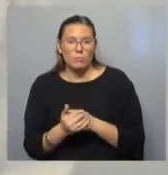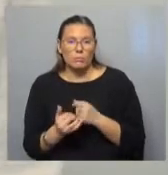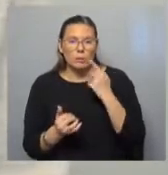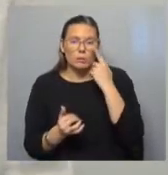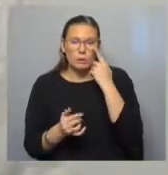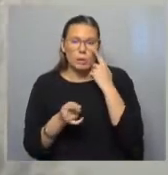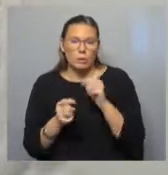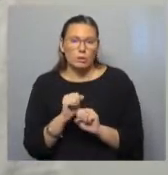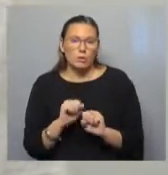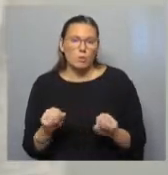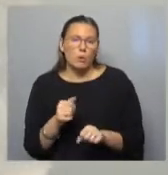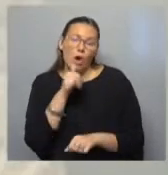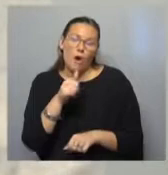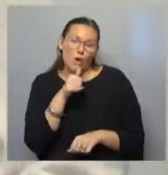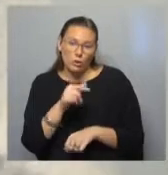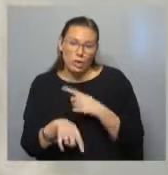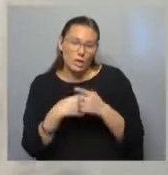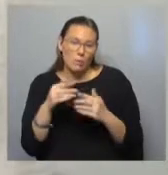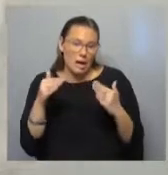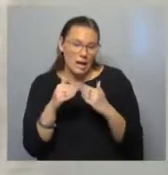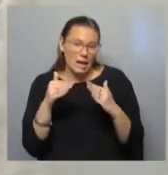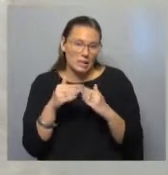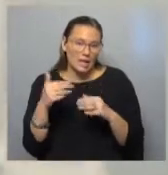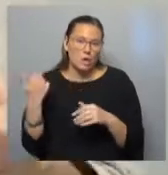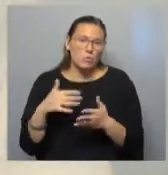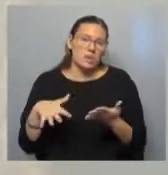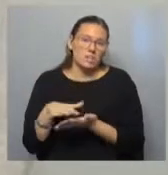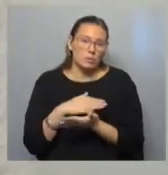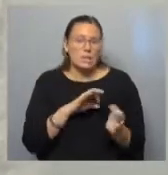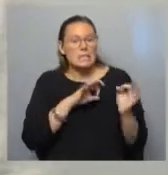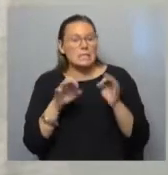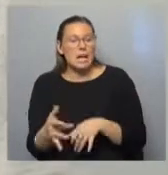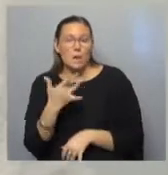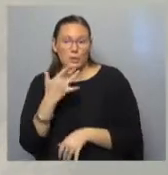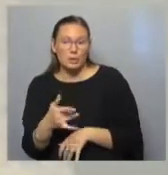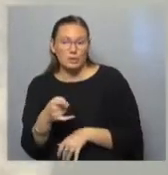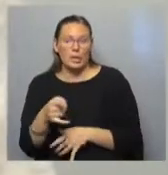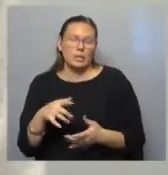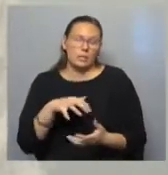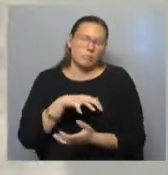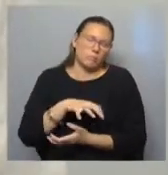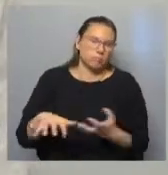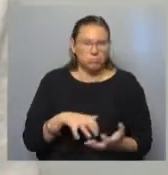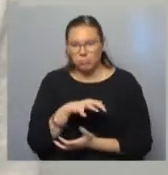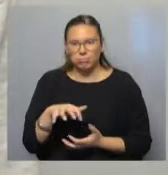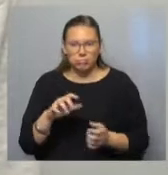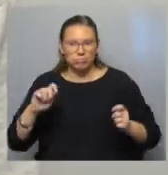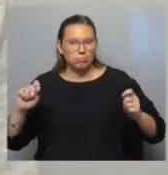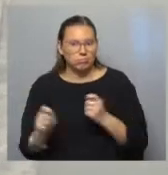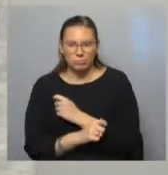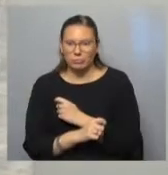Eso es lo que se puede adelantar. Después, en esa casa donde nunca pasa nada, llega Preciosa y ahí obviamente modifica